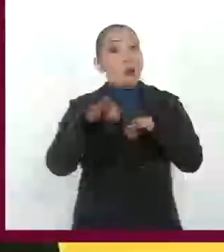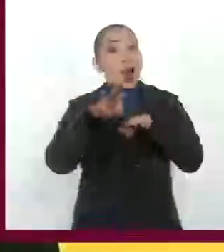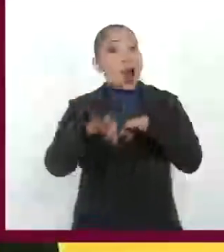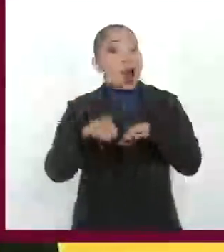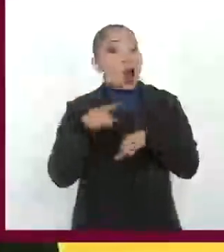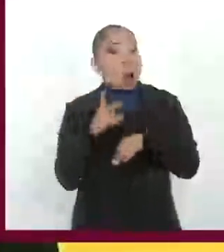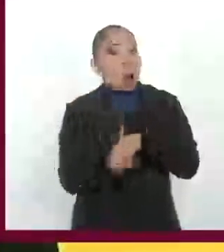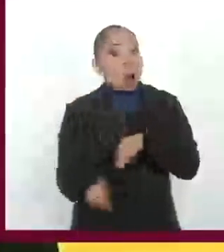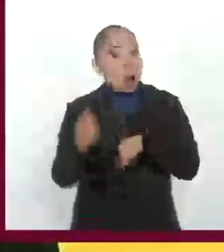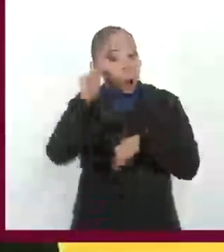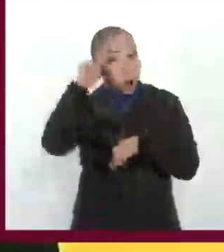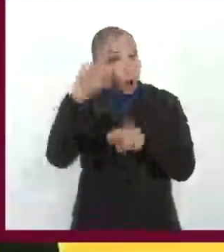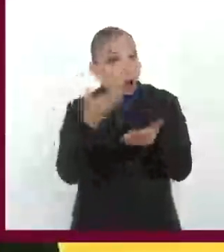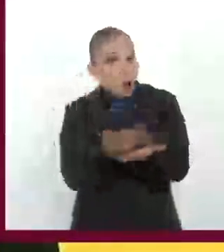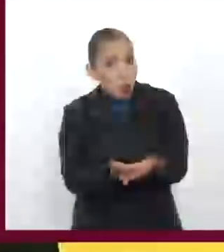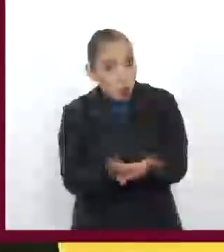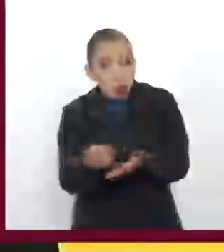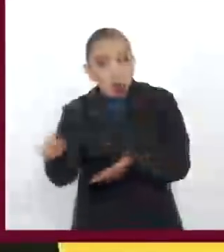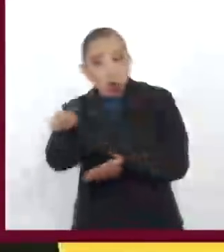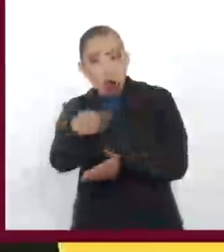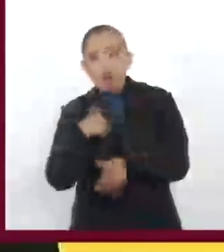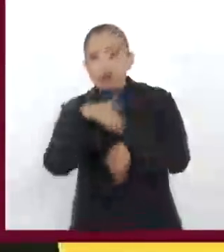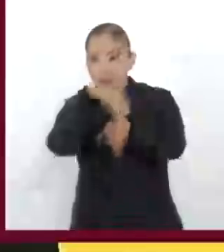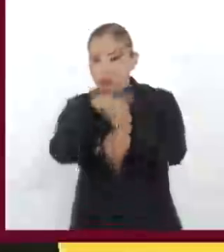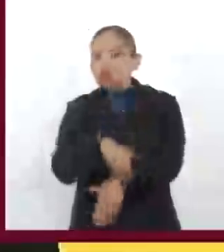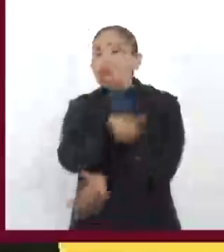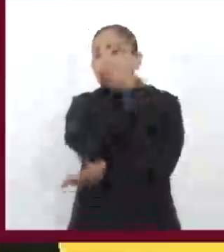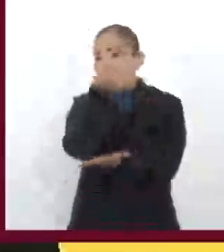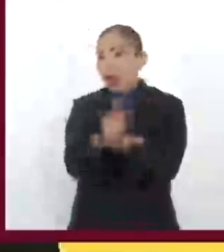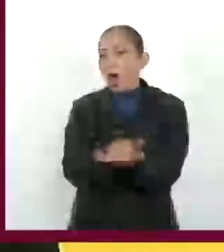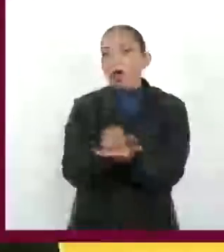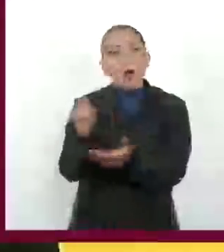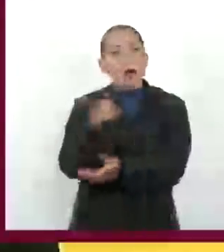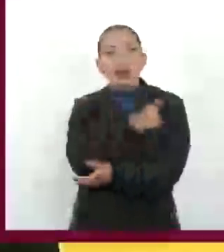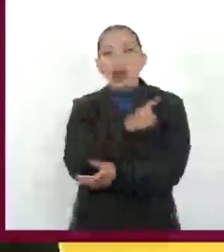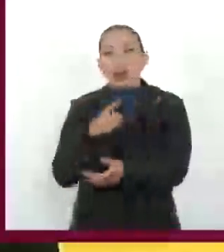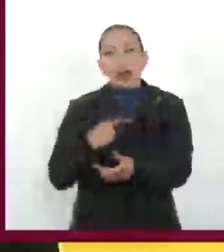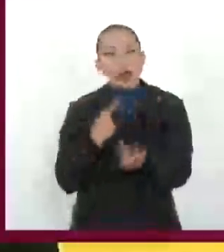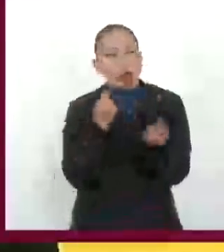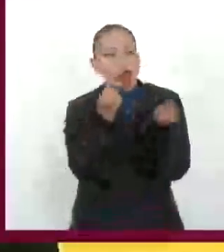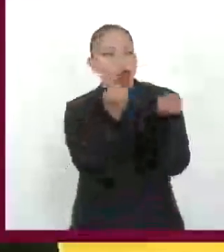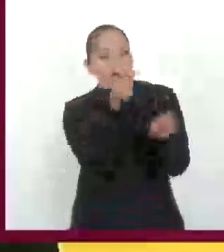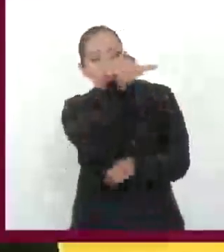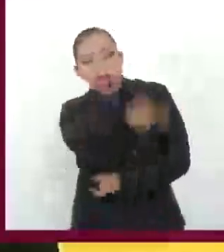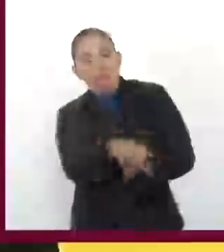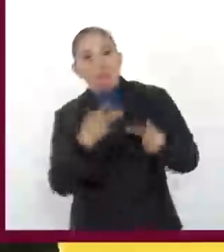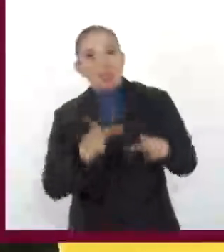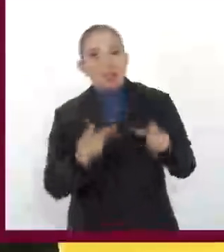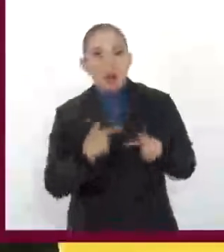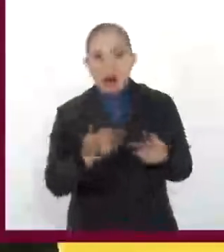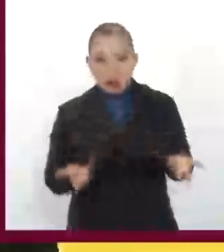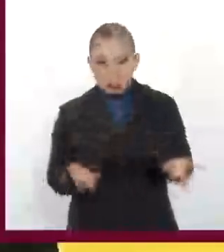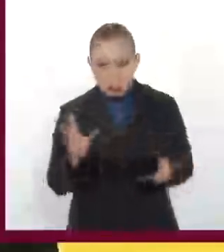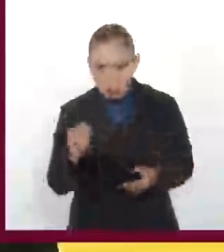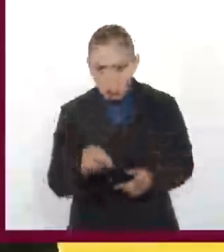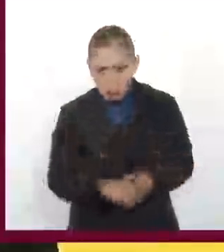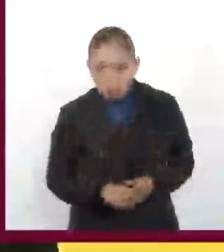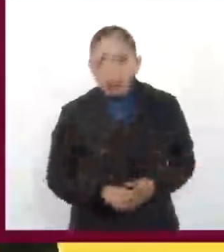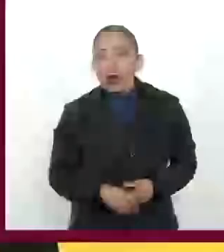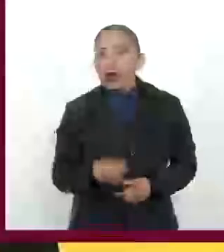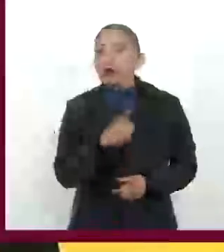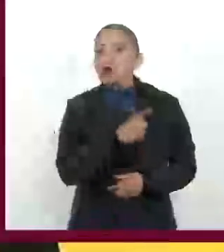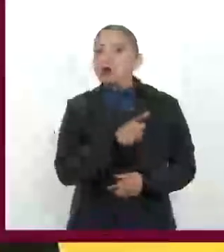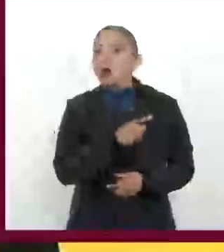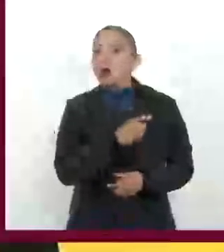servidores públicos deben de actuar conforme a lo establecido en las leyes y sin afectar la dignidad de las personas.